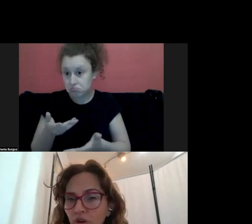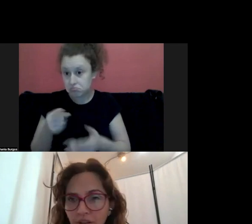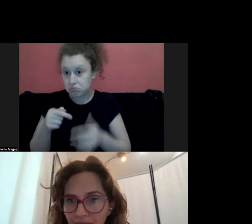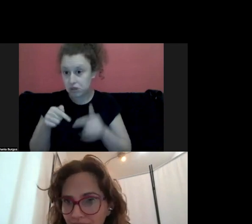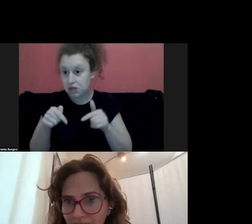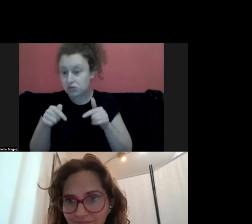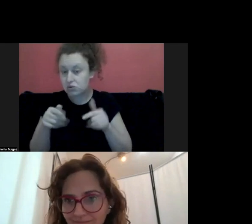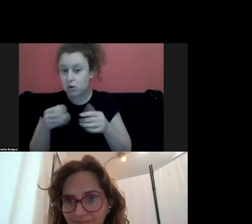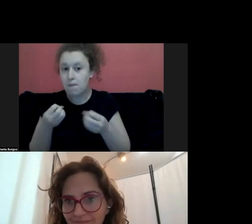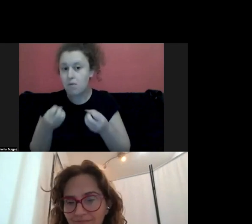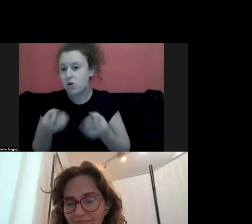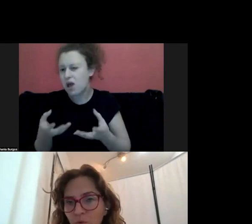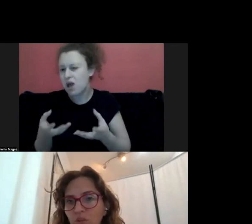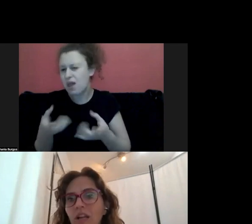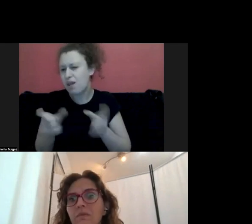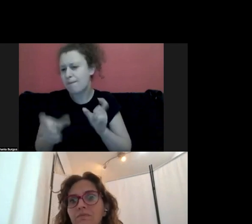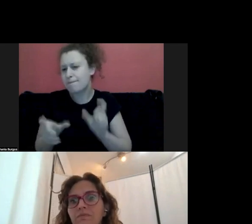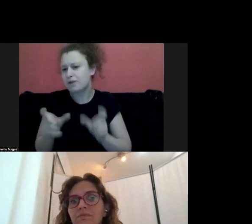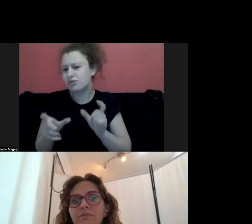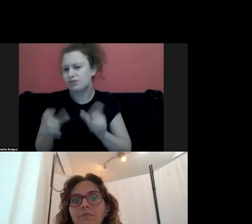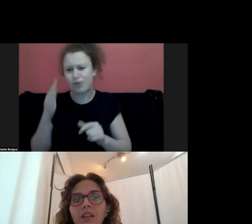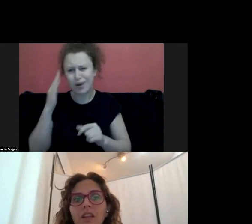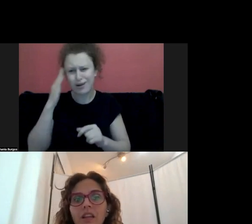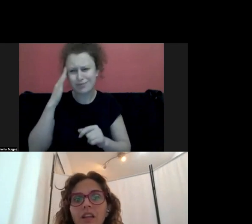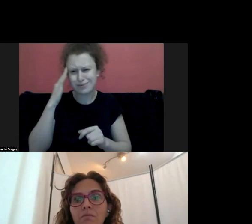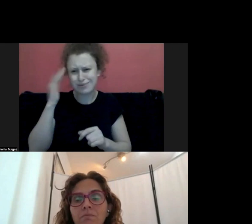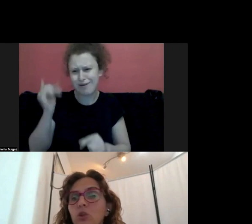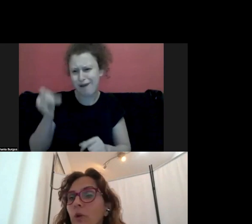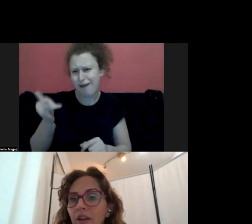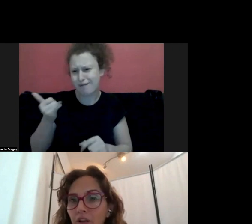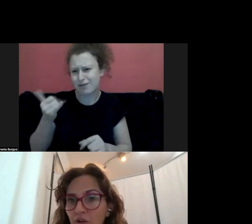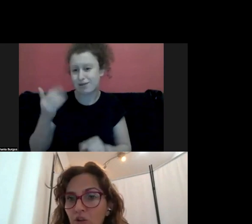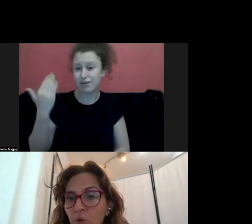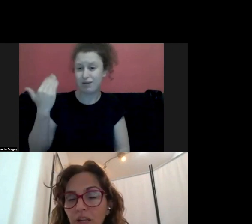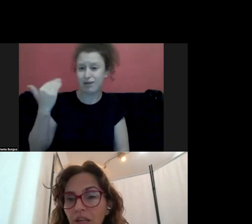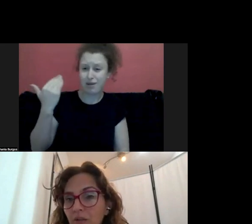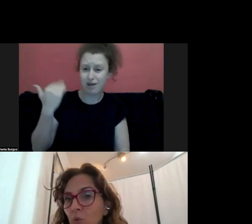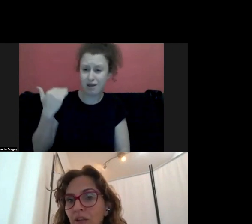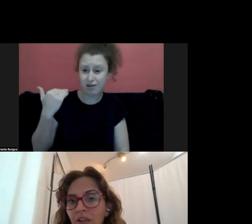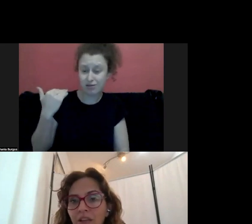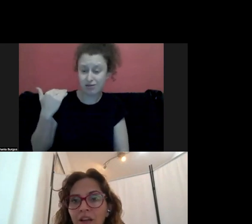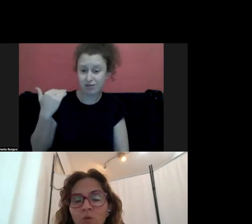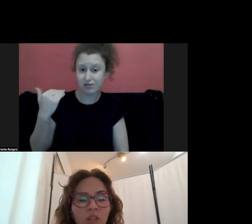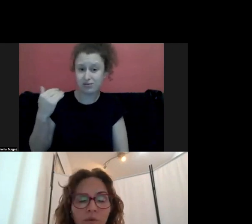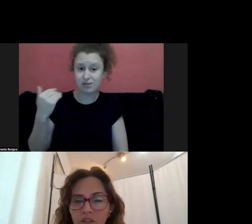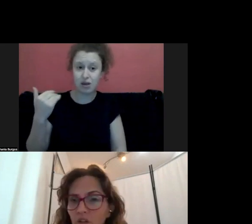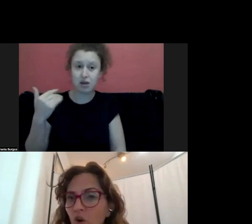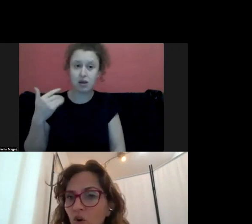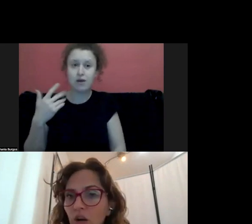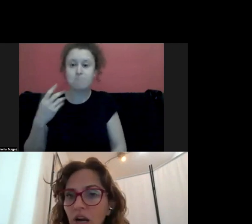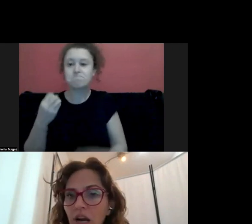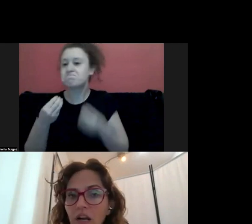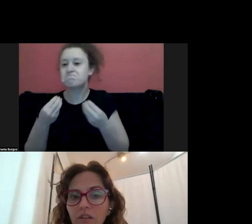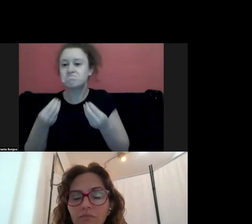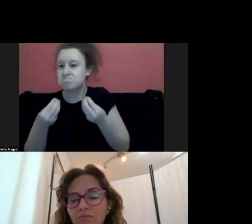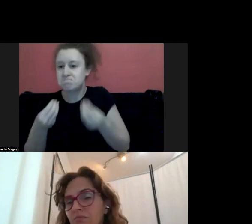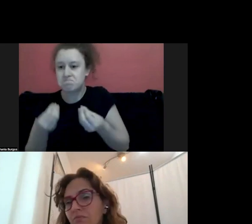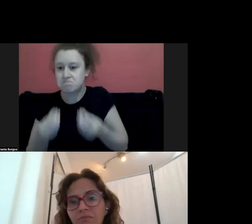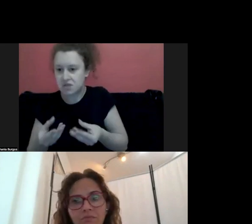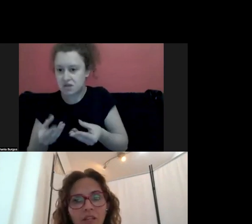fue un choque brutal. Me tuve que reconstruir, tuve que acudir a una